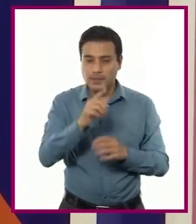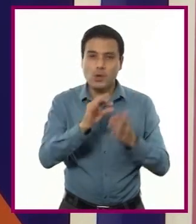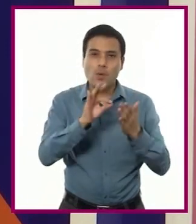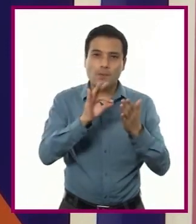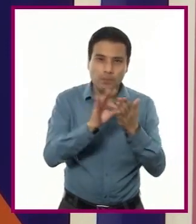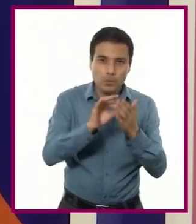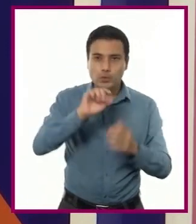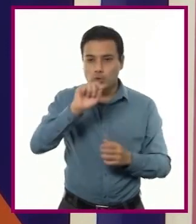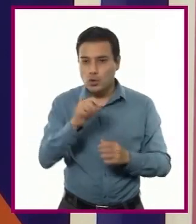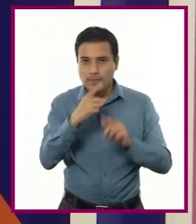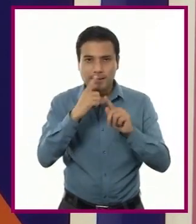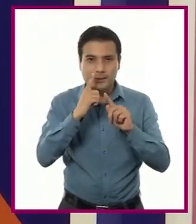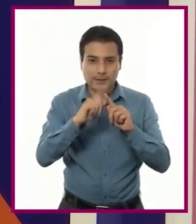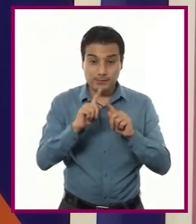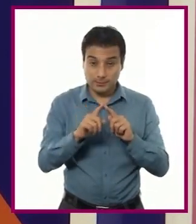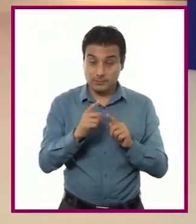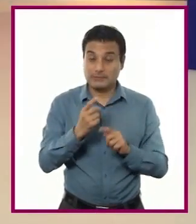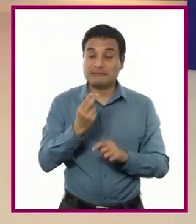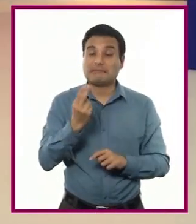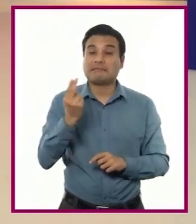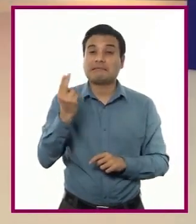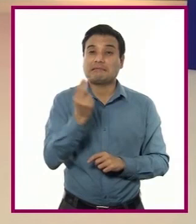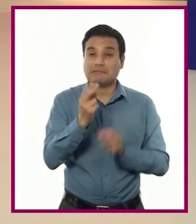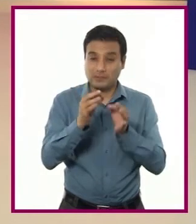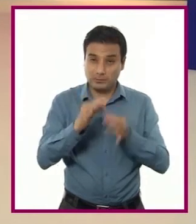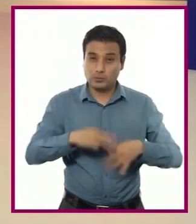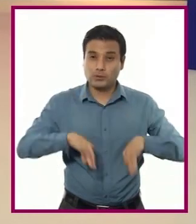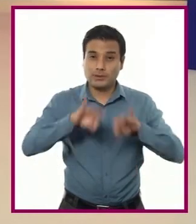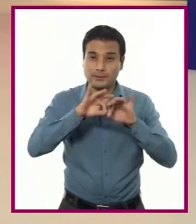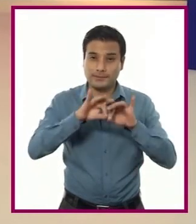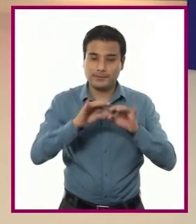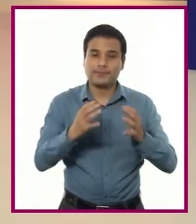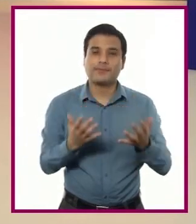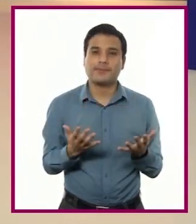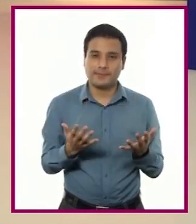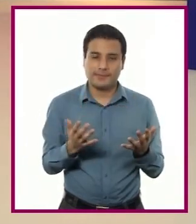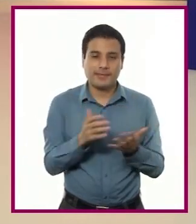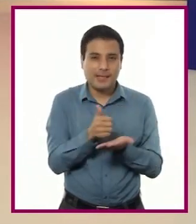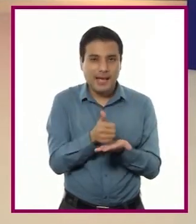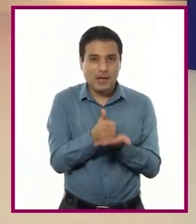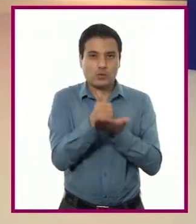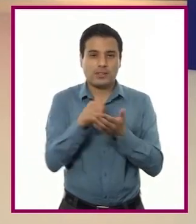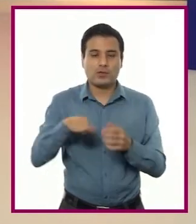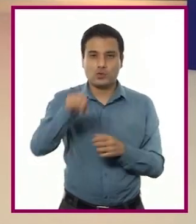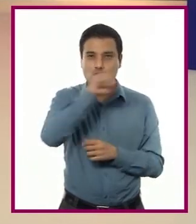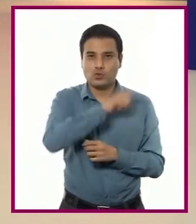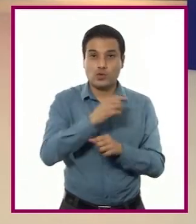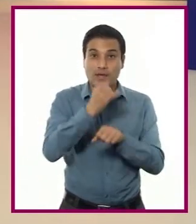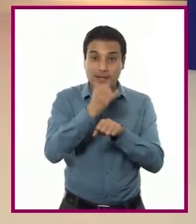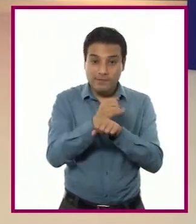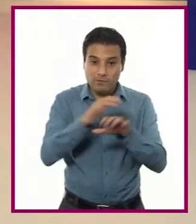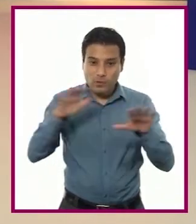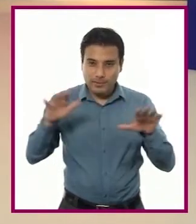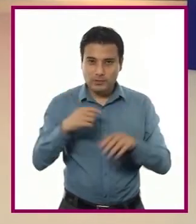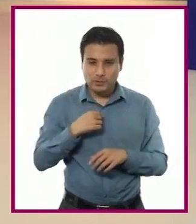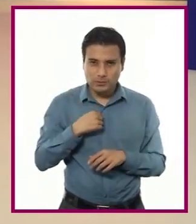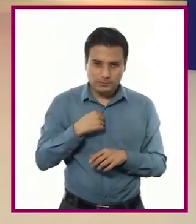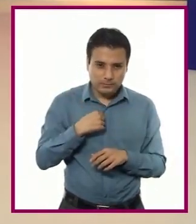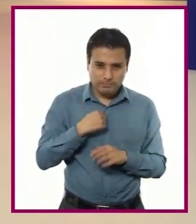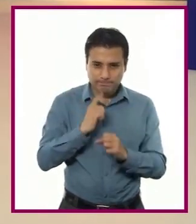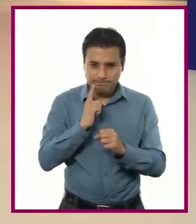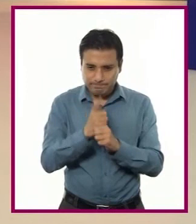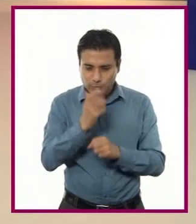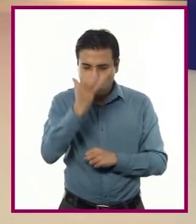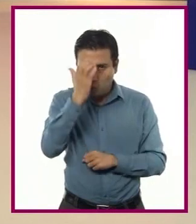puntuación juegan un papel decisivo en la redacción, complementan las herramientas para organizar o identificar si ese